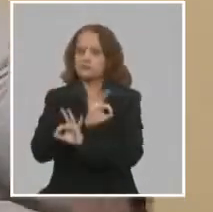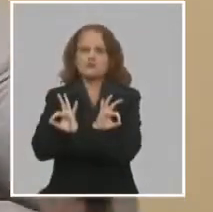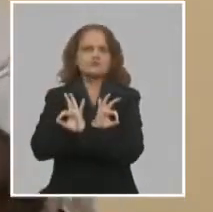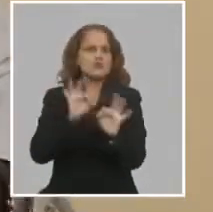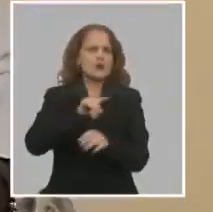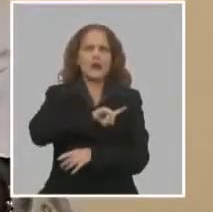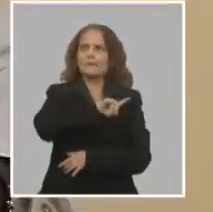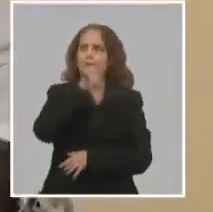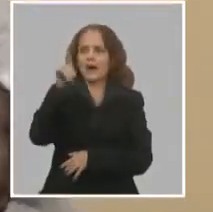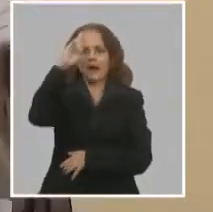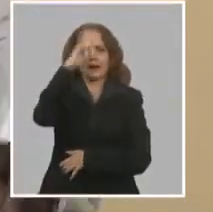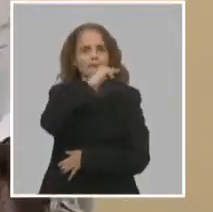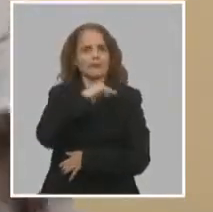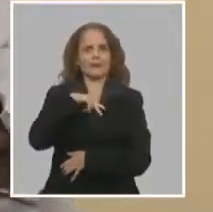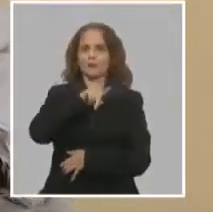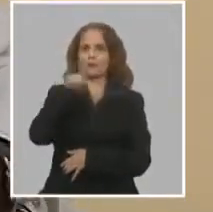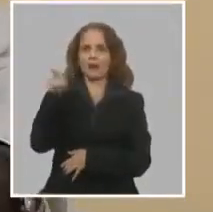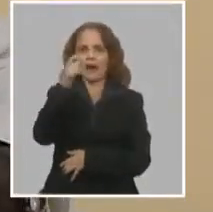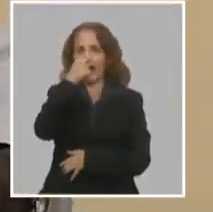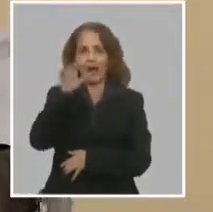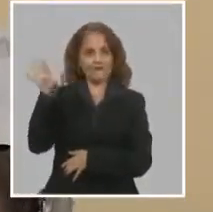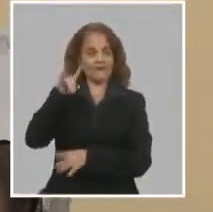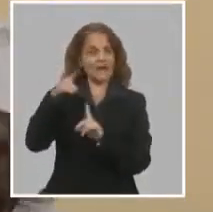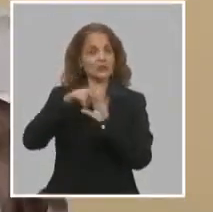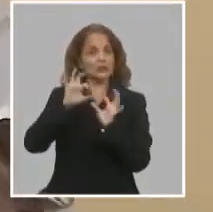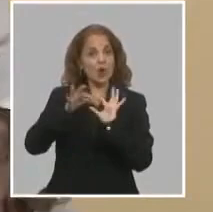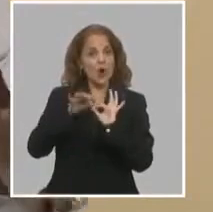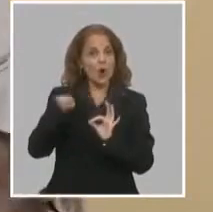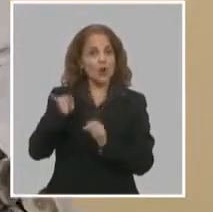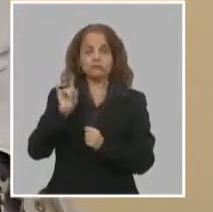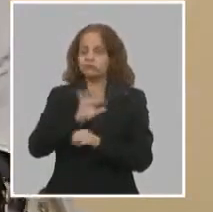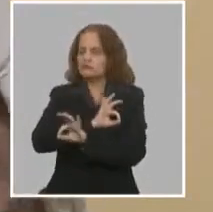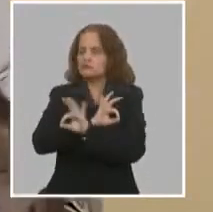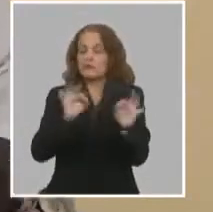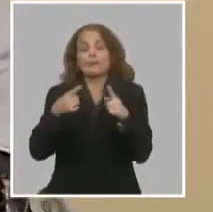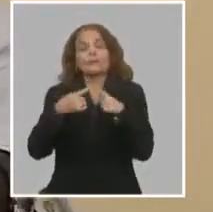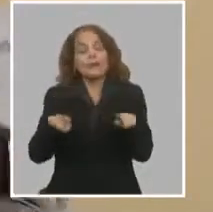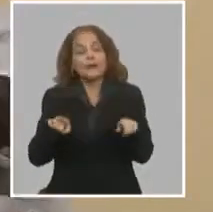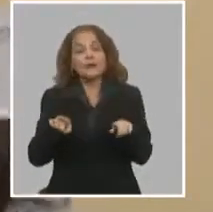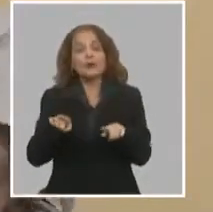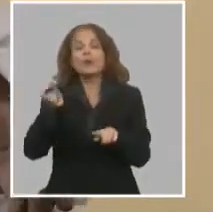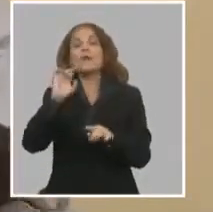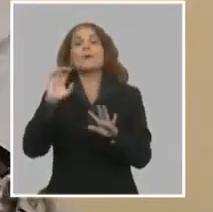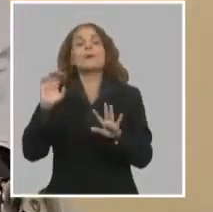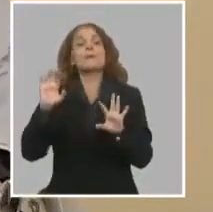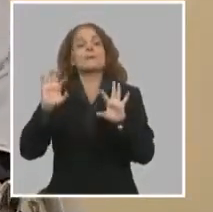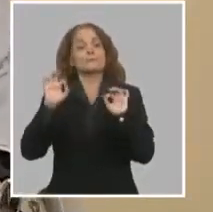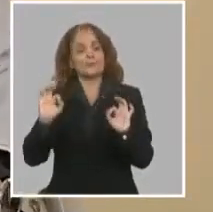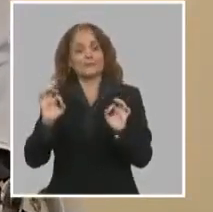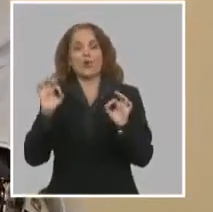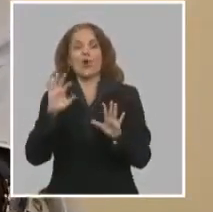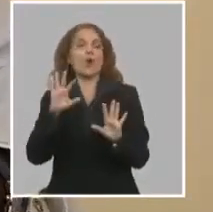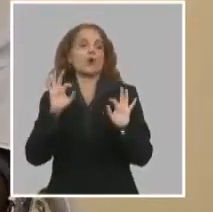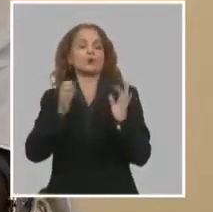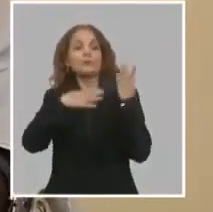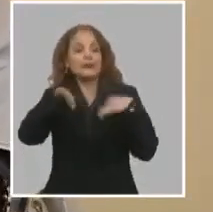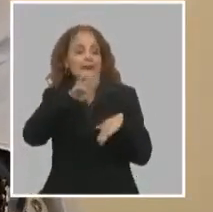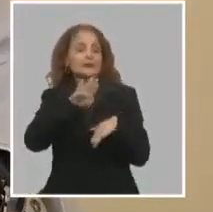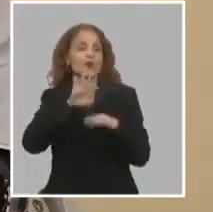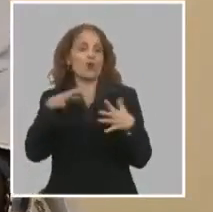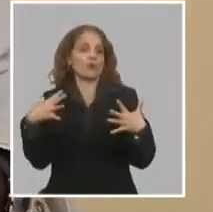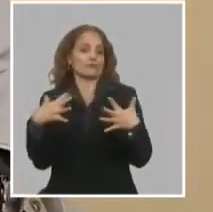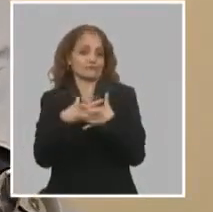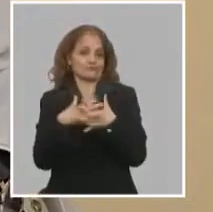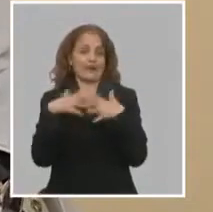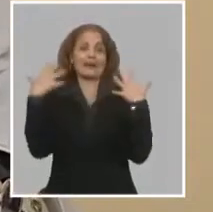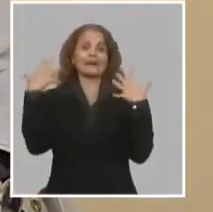no conocemos nada de ahí, pero sí hay una llamada del ministro de Relaciones Exteriores, aquí al Ministerio de Relaciones Exteriores,